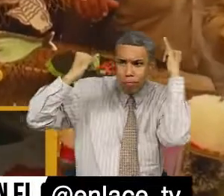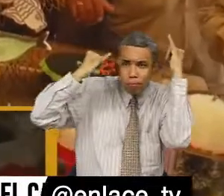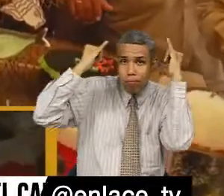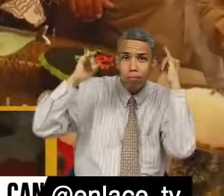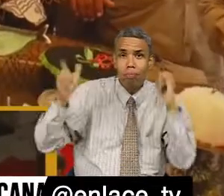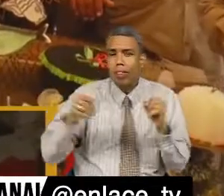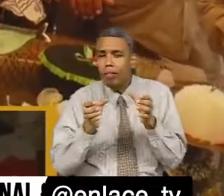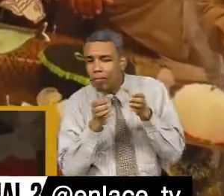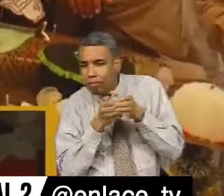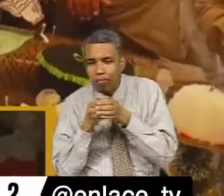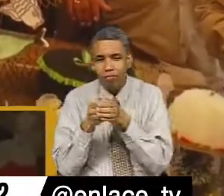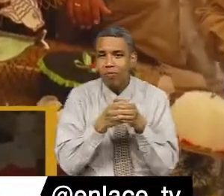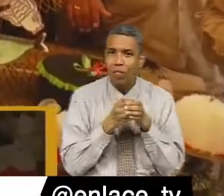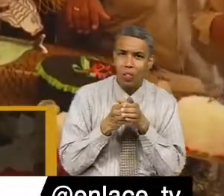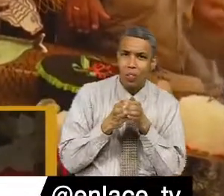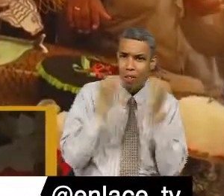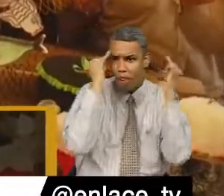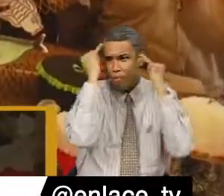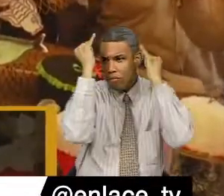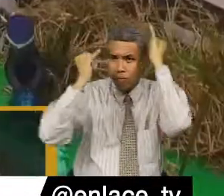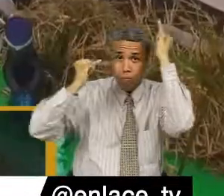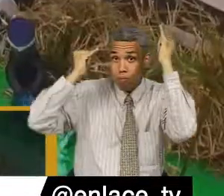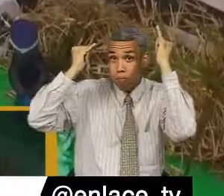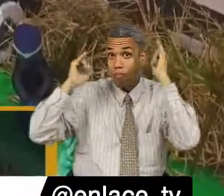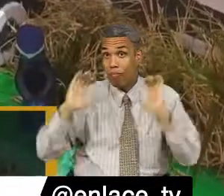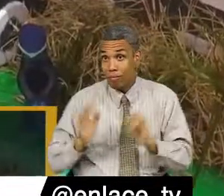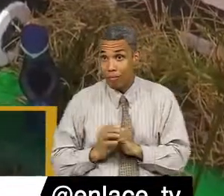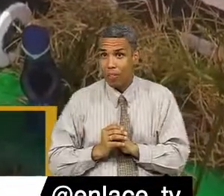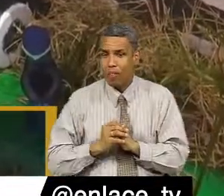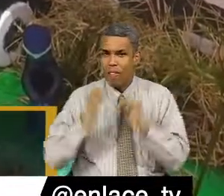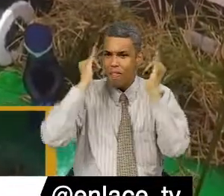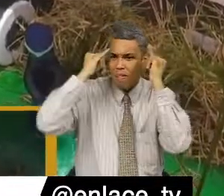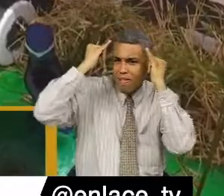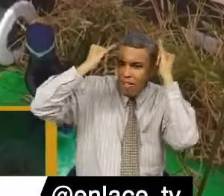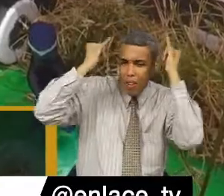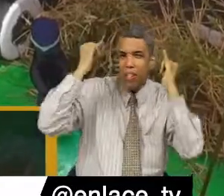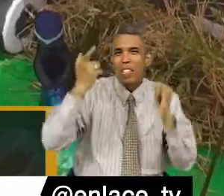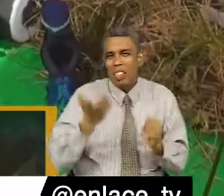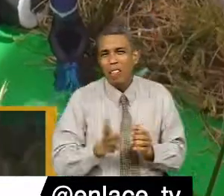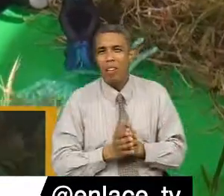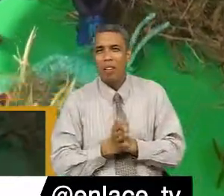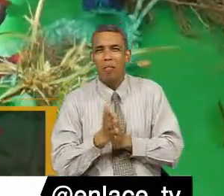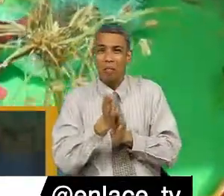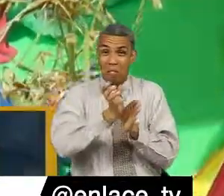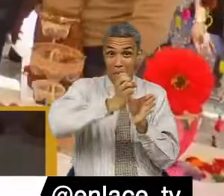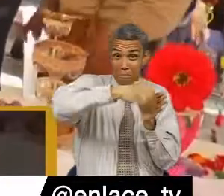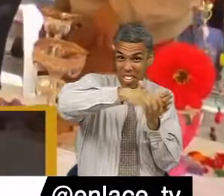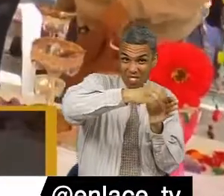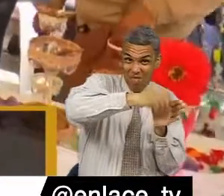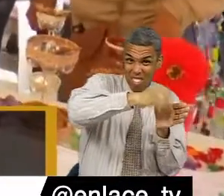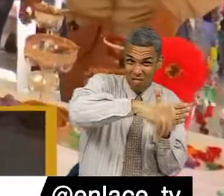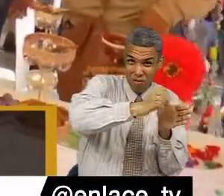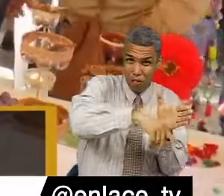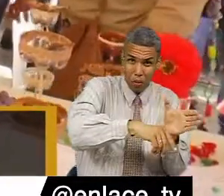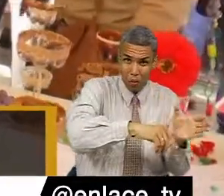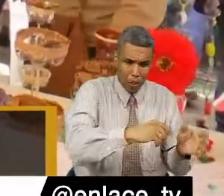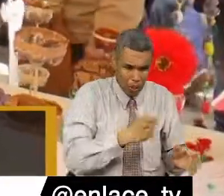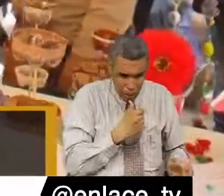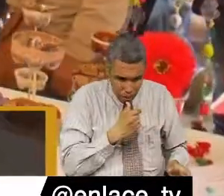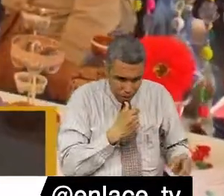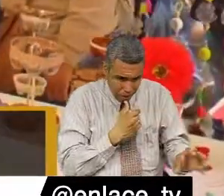a la comunidad no solamente en darles un empleo, sino también de brindarles capacitaciones y una alternativa también de